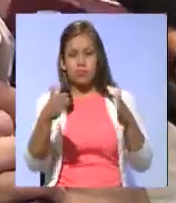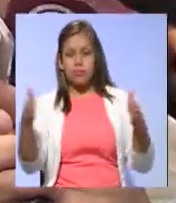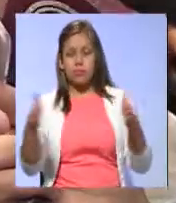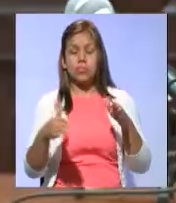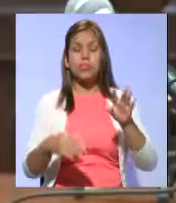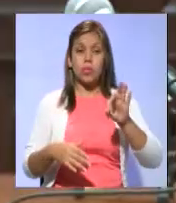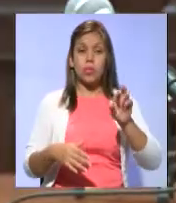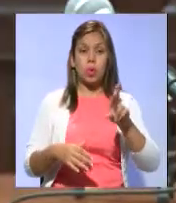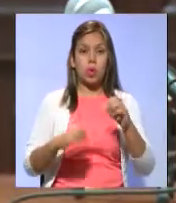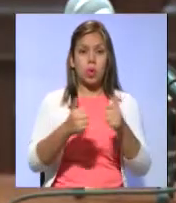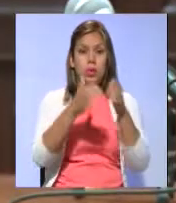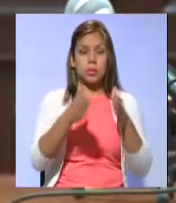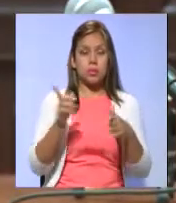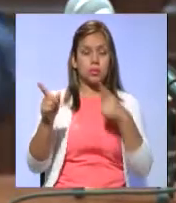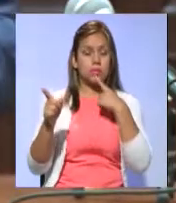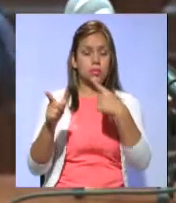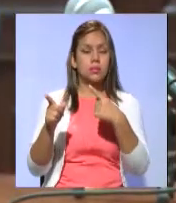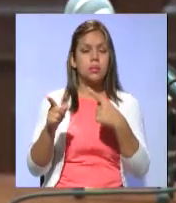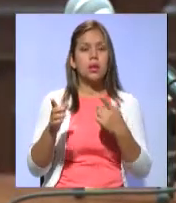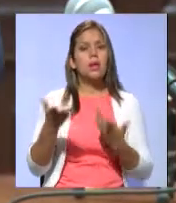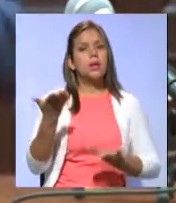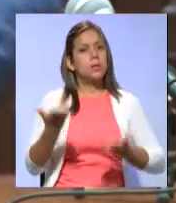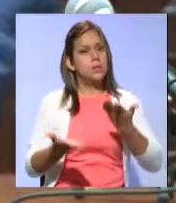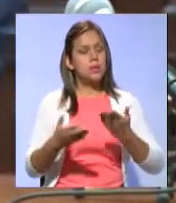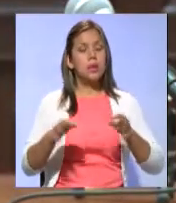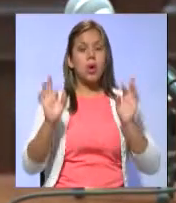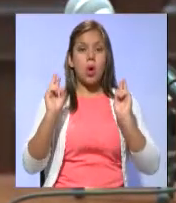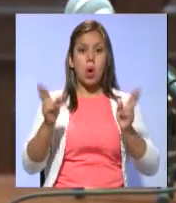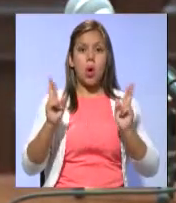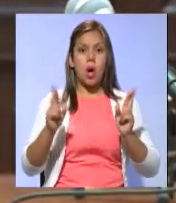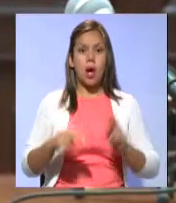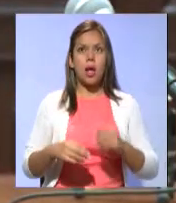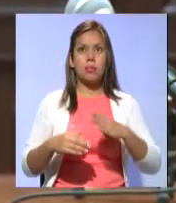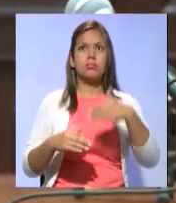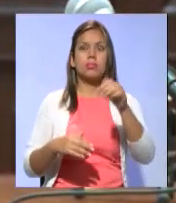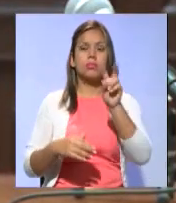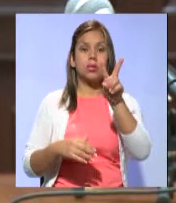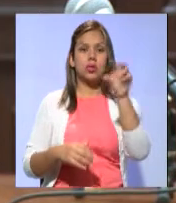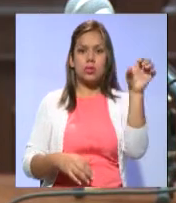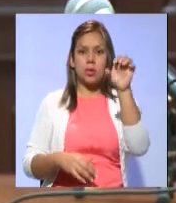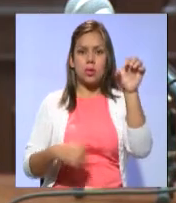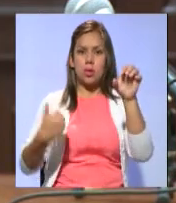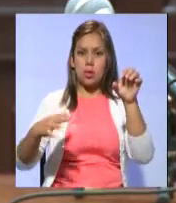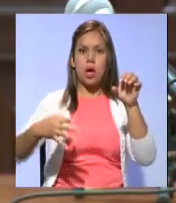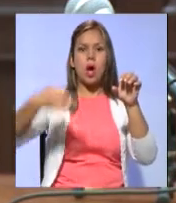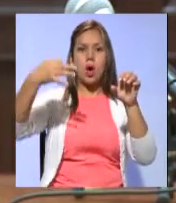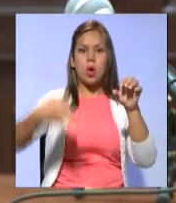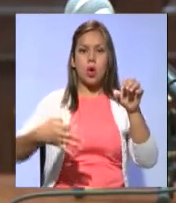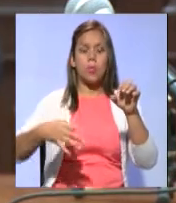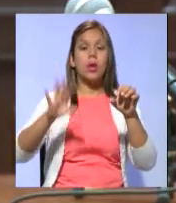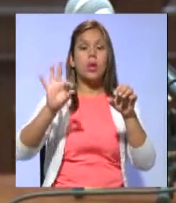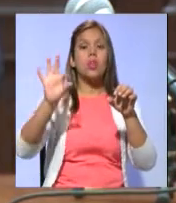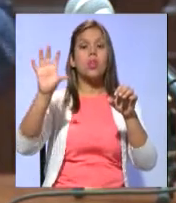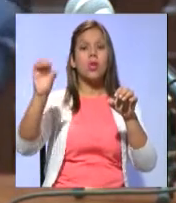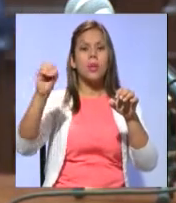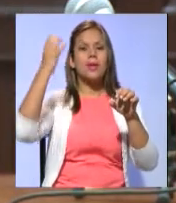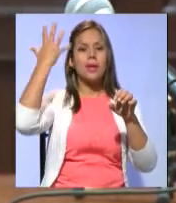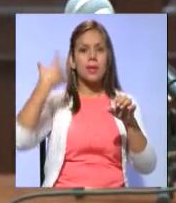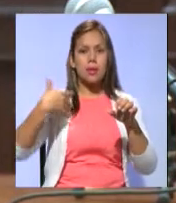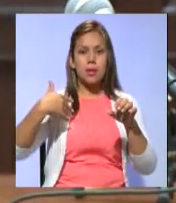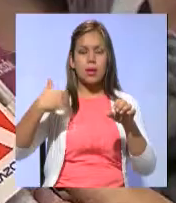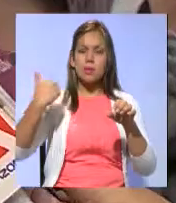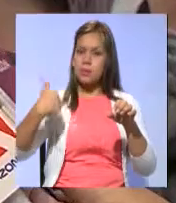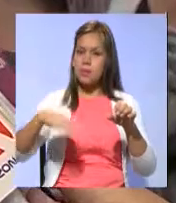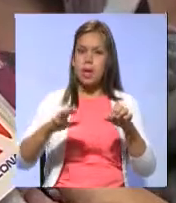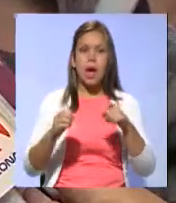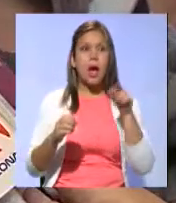juicio político en contra del vicepresidente no tarde más allá del 2 de enero, fecha en que se cumplen los 90 días de ausencia temporal de Glass en el